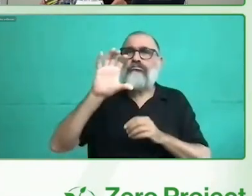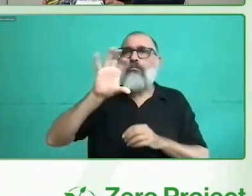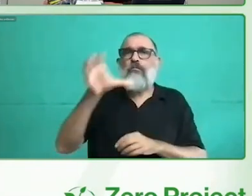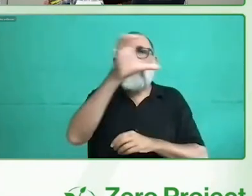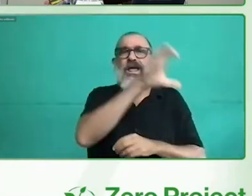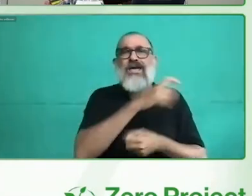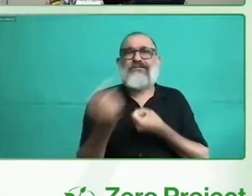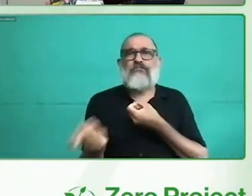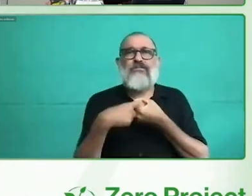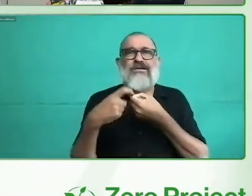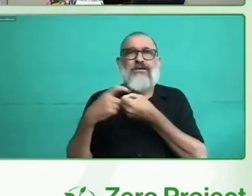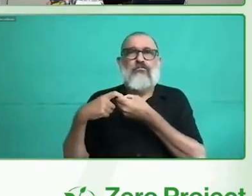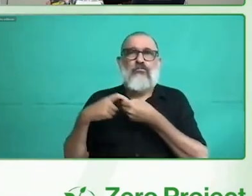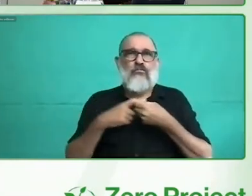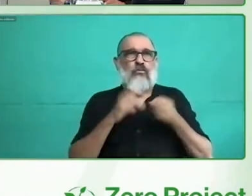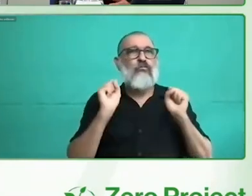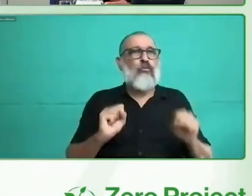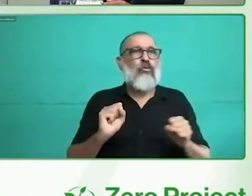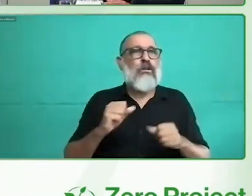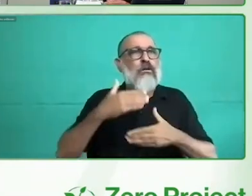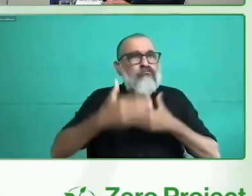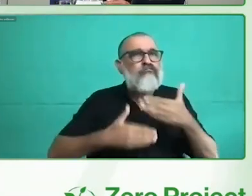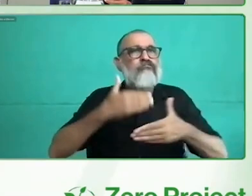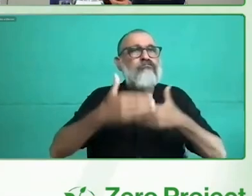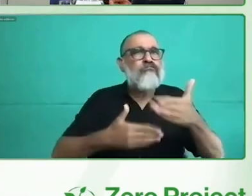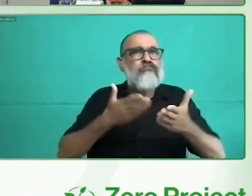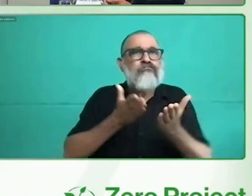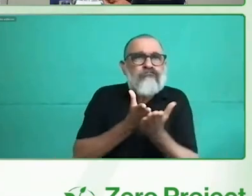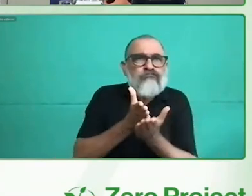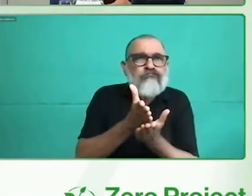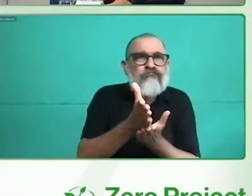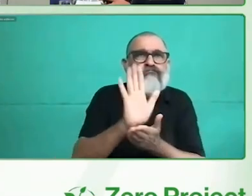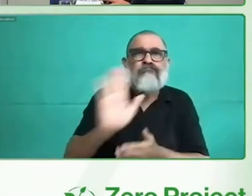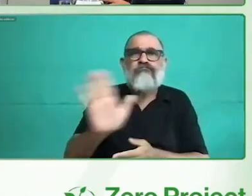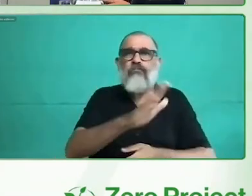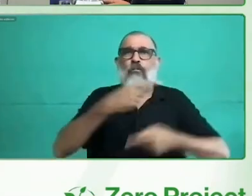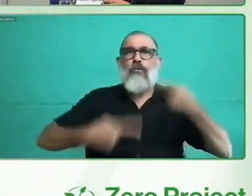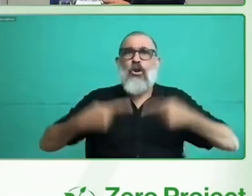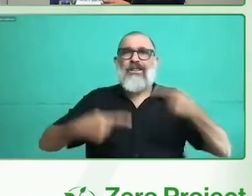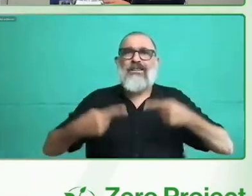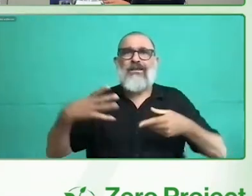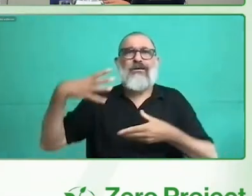específicamente, lo que quería comentarles, y eso fue, digamos, lo que